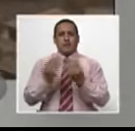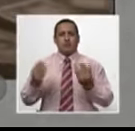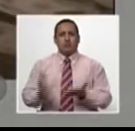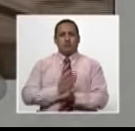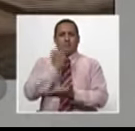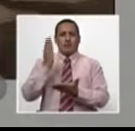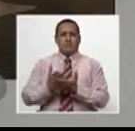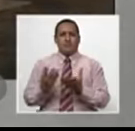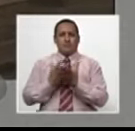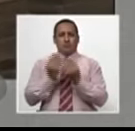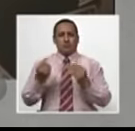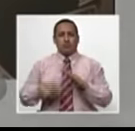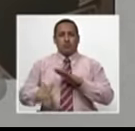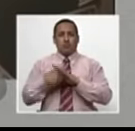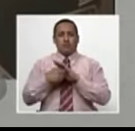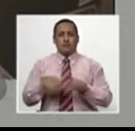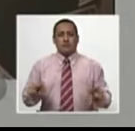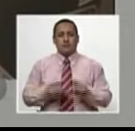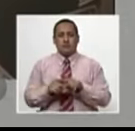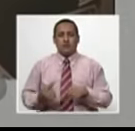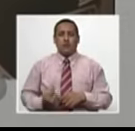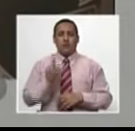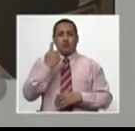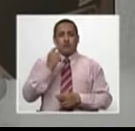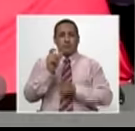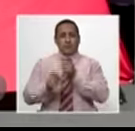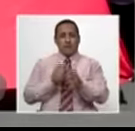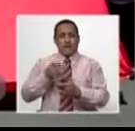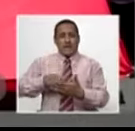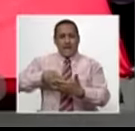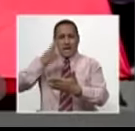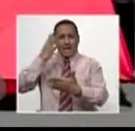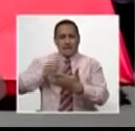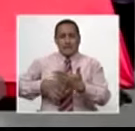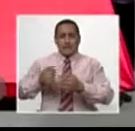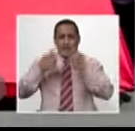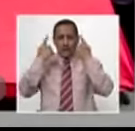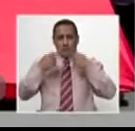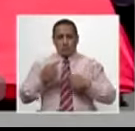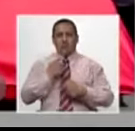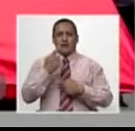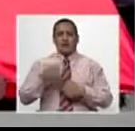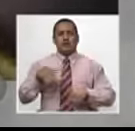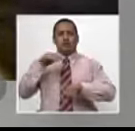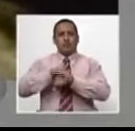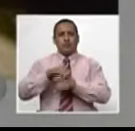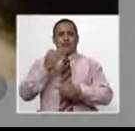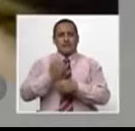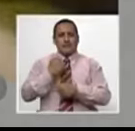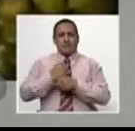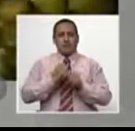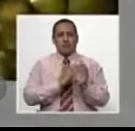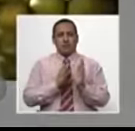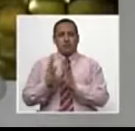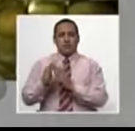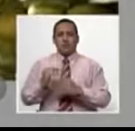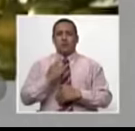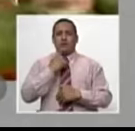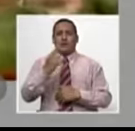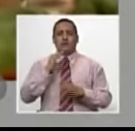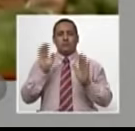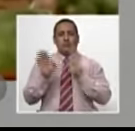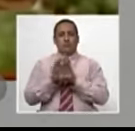casos de desbordante corrupción, en lo único en que la mayoría de analistas está de acuerdo respecto de este proceso,